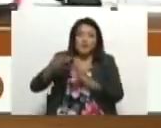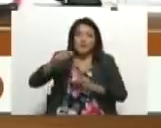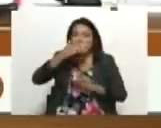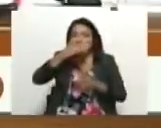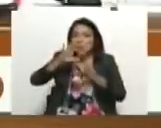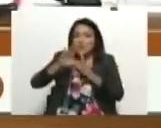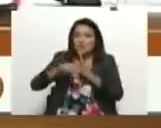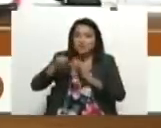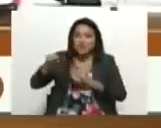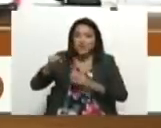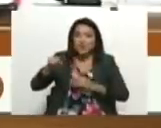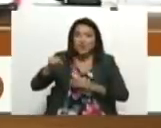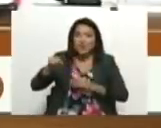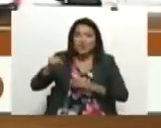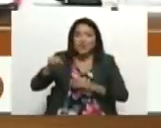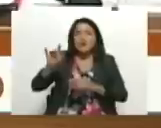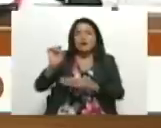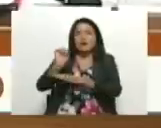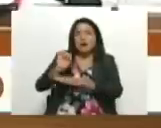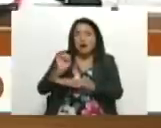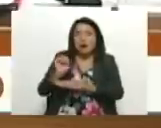habidos,